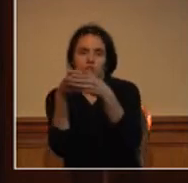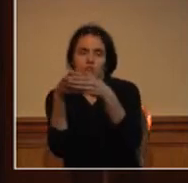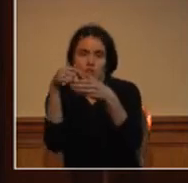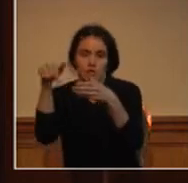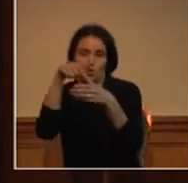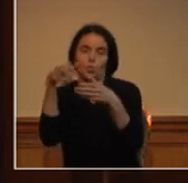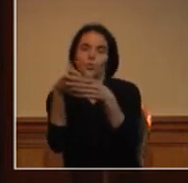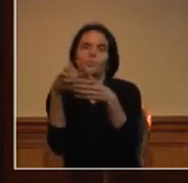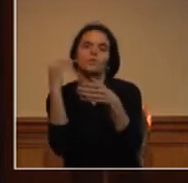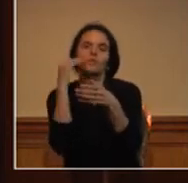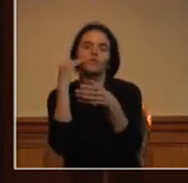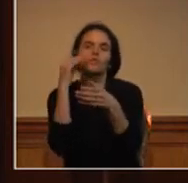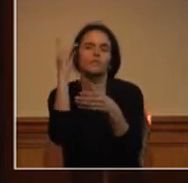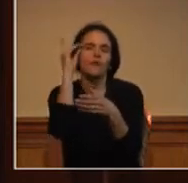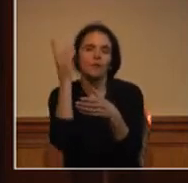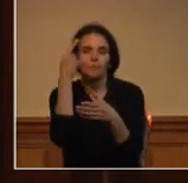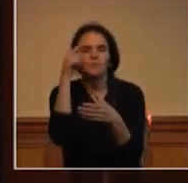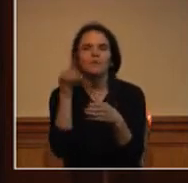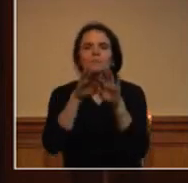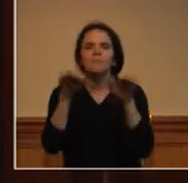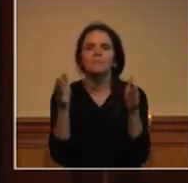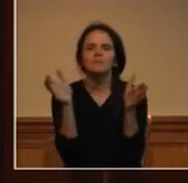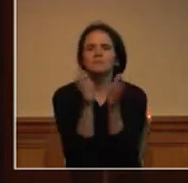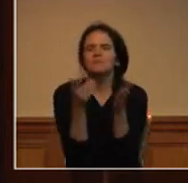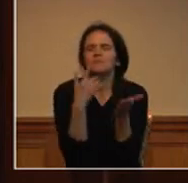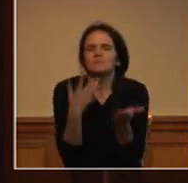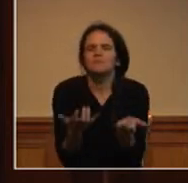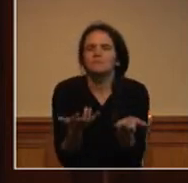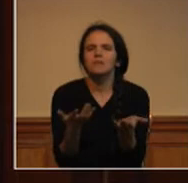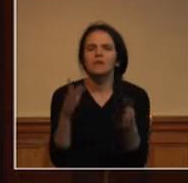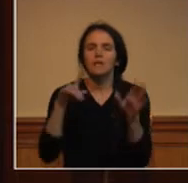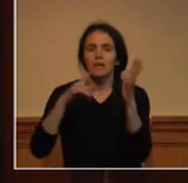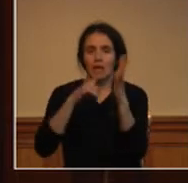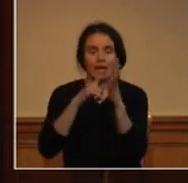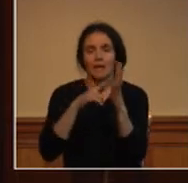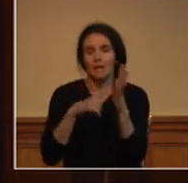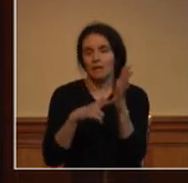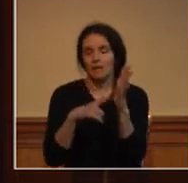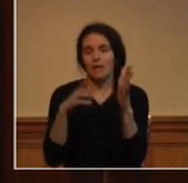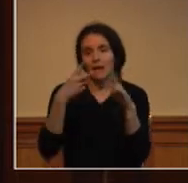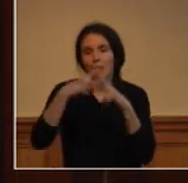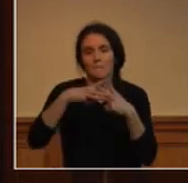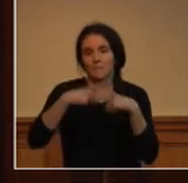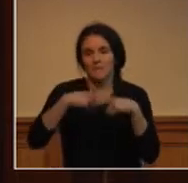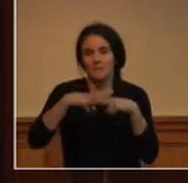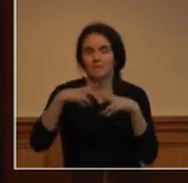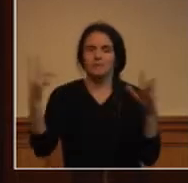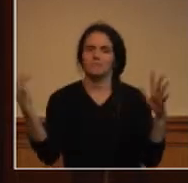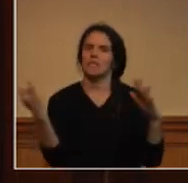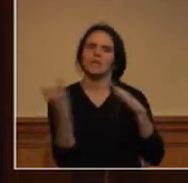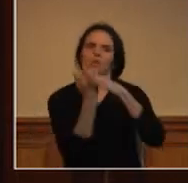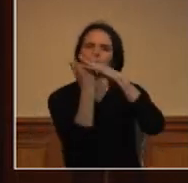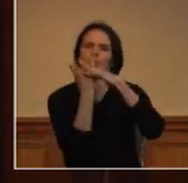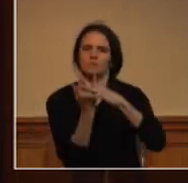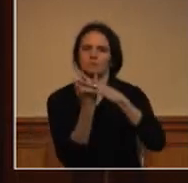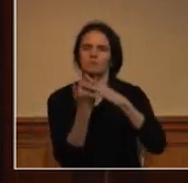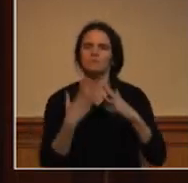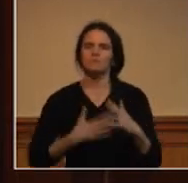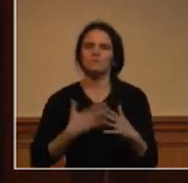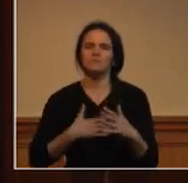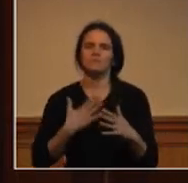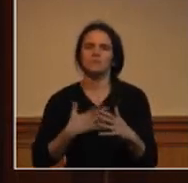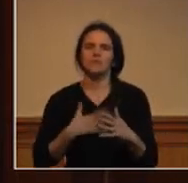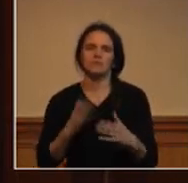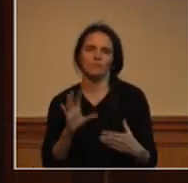de Down, pero la mesita ha sido construida como una herramienta inclusiva, lo que quiere decir que esperamos que impacte positivamente